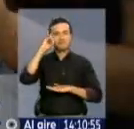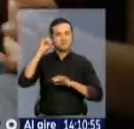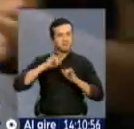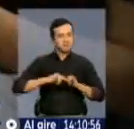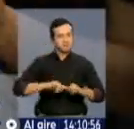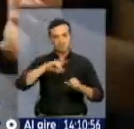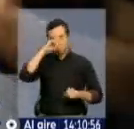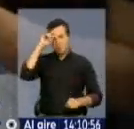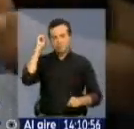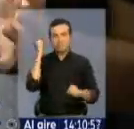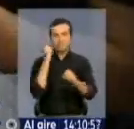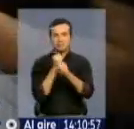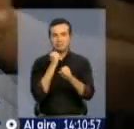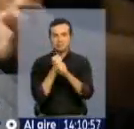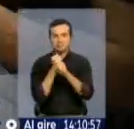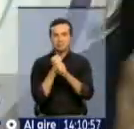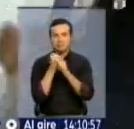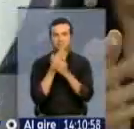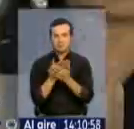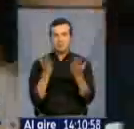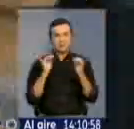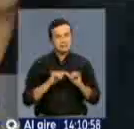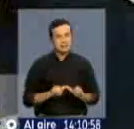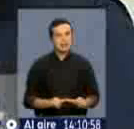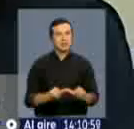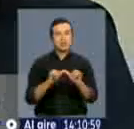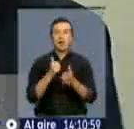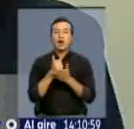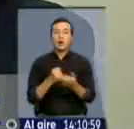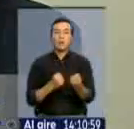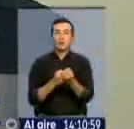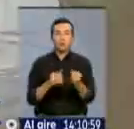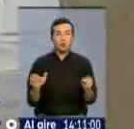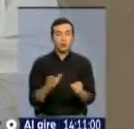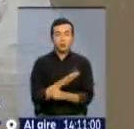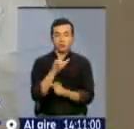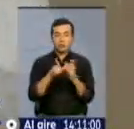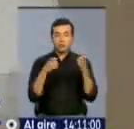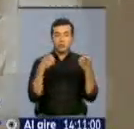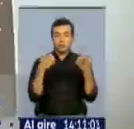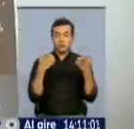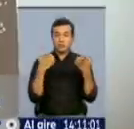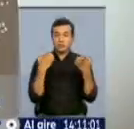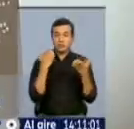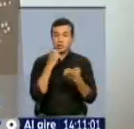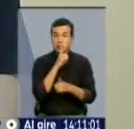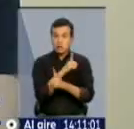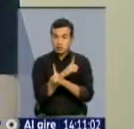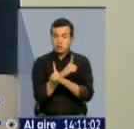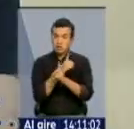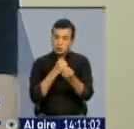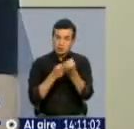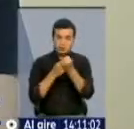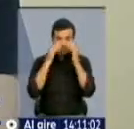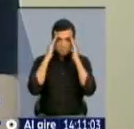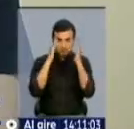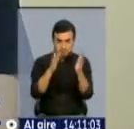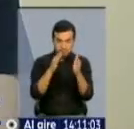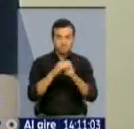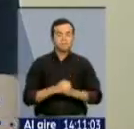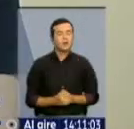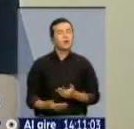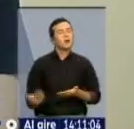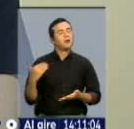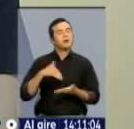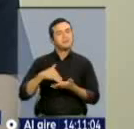el trabajo de la misión Manuel Espejo, de ofrecer una ayuda integral a las personas con discapacidad. Es nuestra labor volverles a